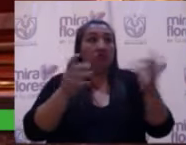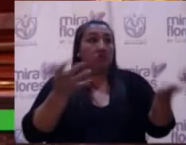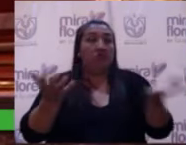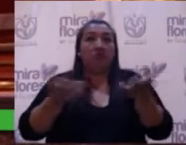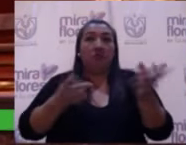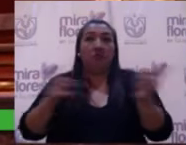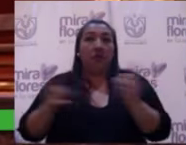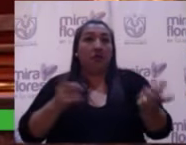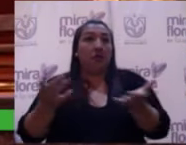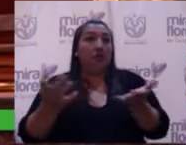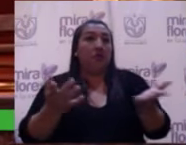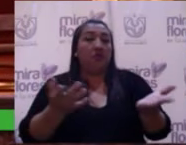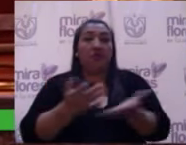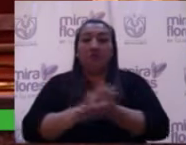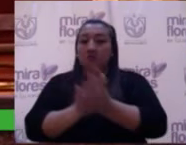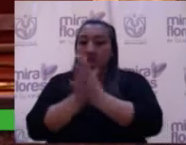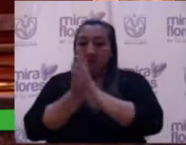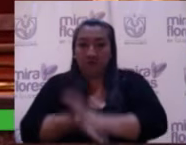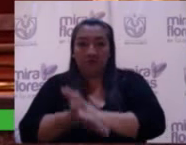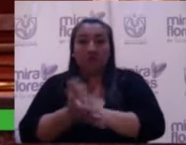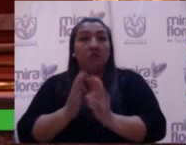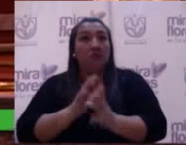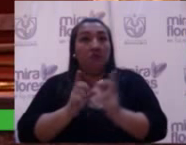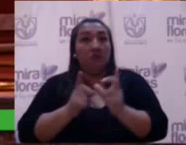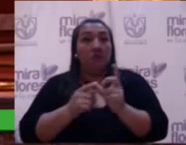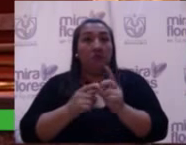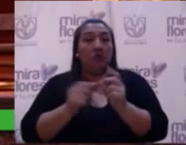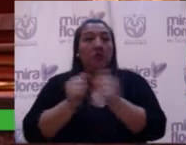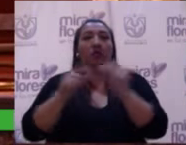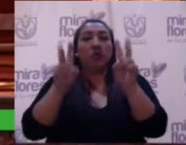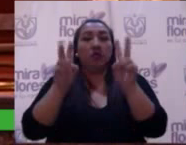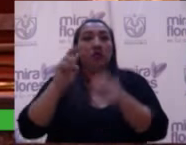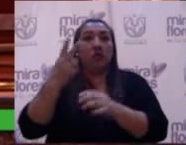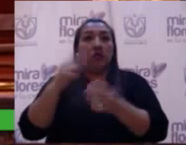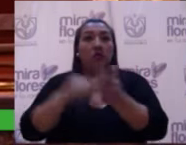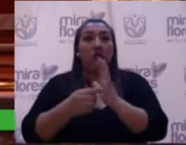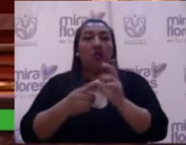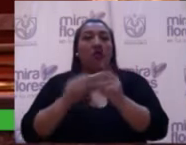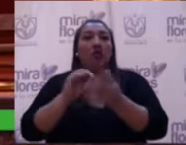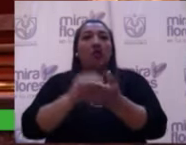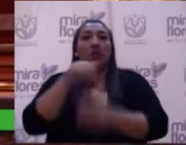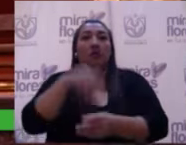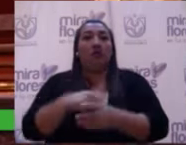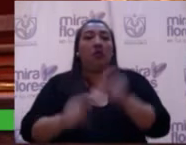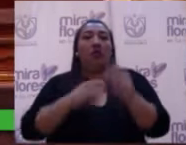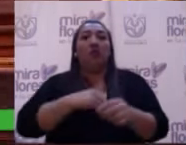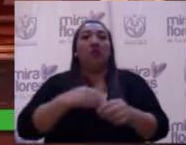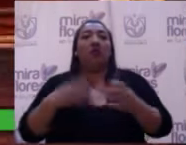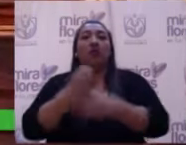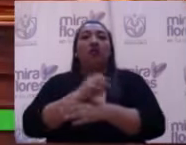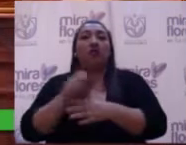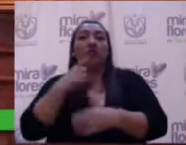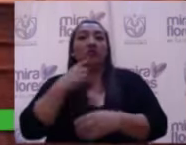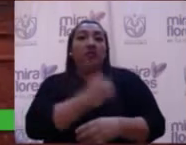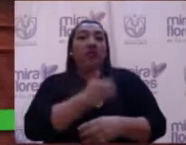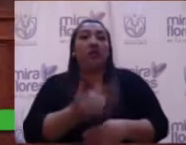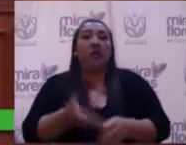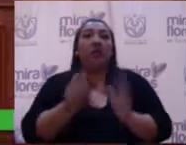debate. No teniendo debate con relación a este segundo punto, vamos a proceder al voto. Aquellos miembros del Consejo que estén a